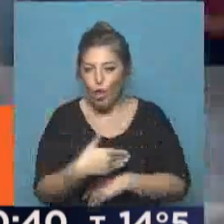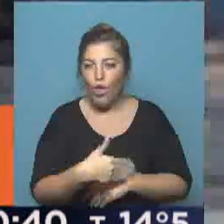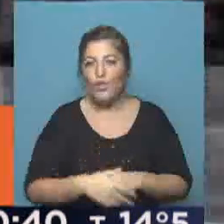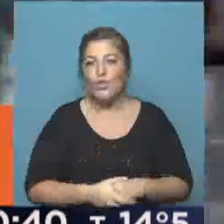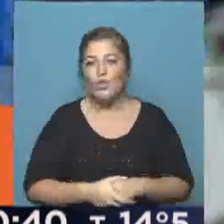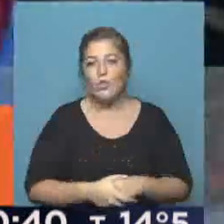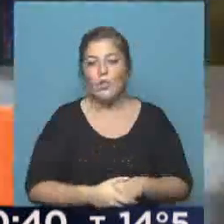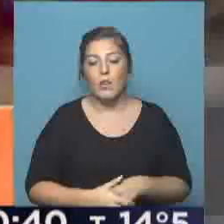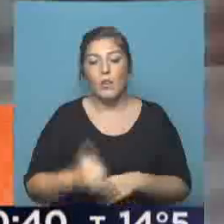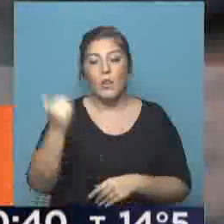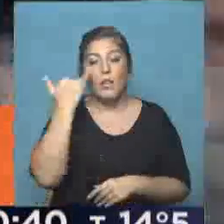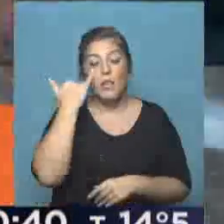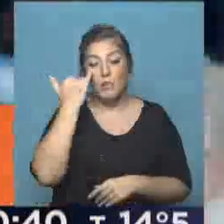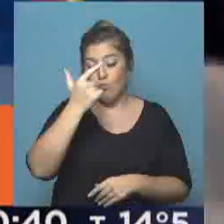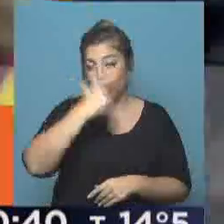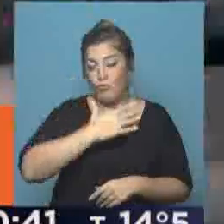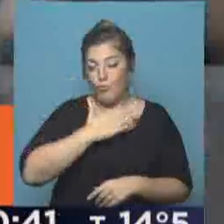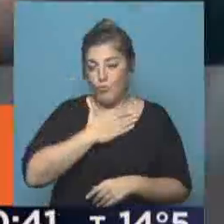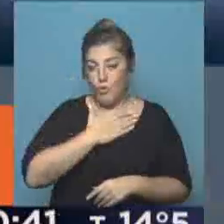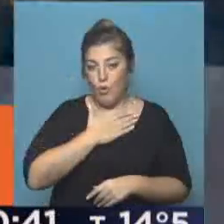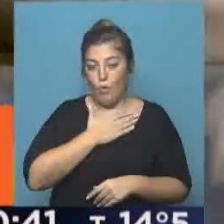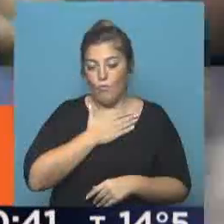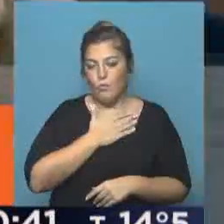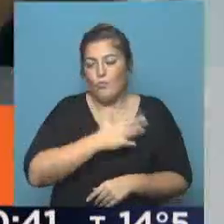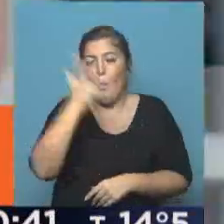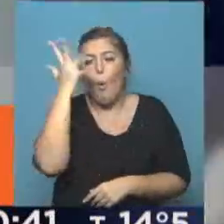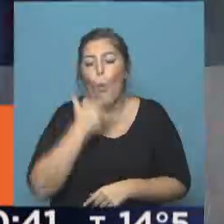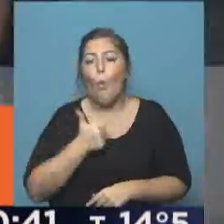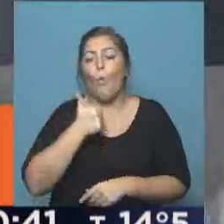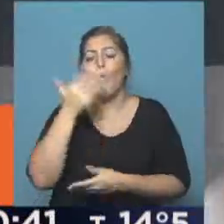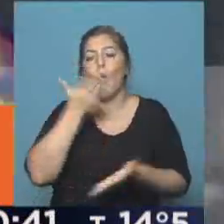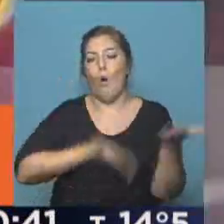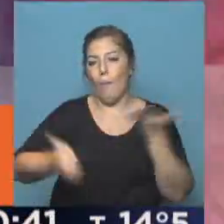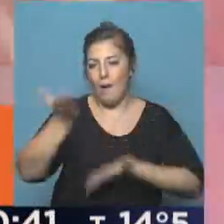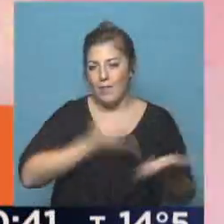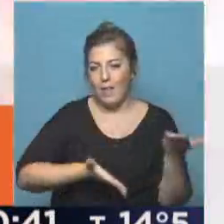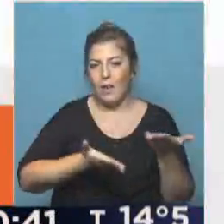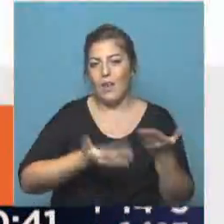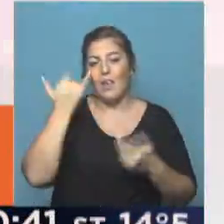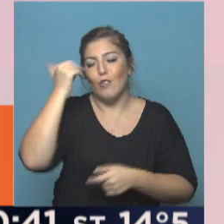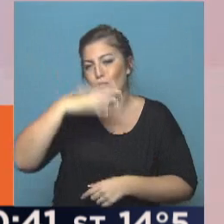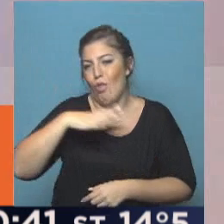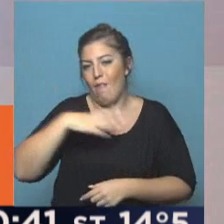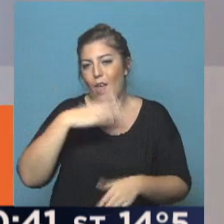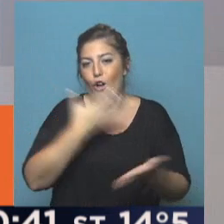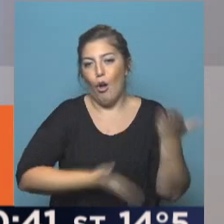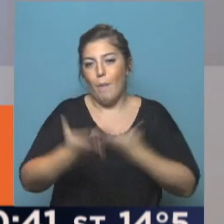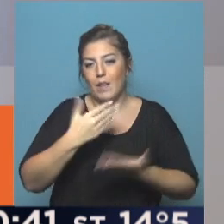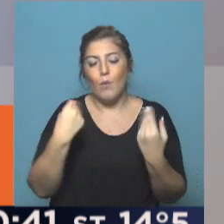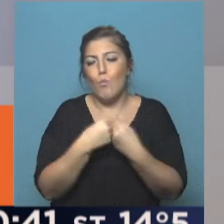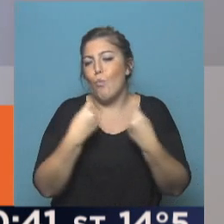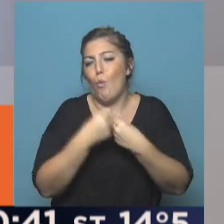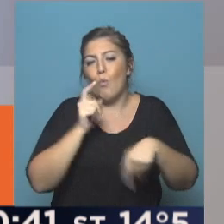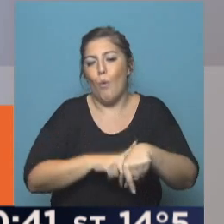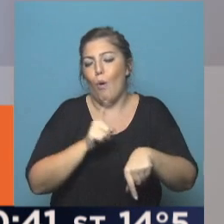Y a nivel personal, pues un placer haber compartido y estar compartiendo tantos y tantos